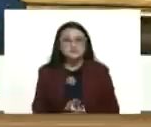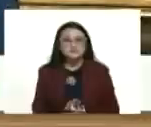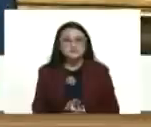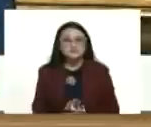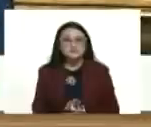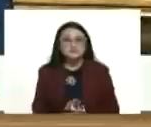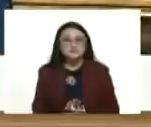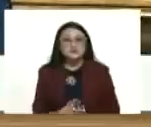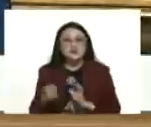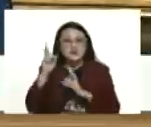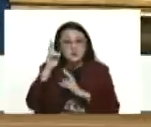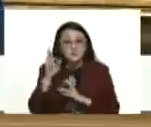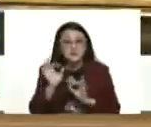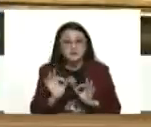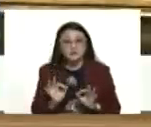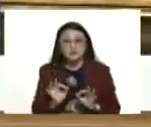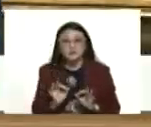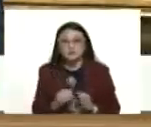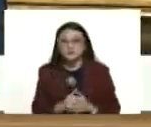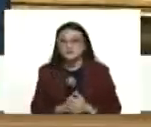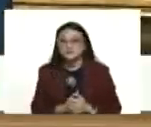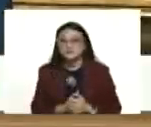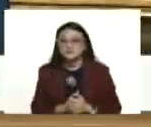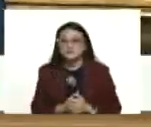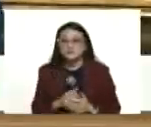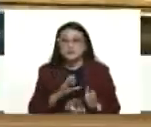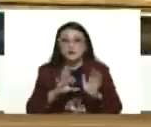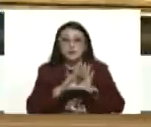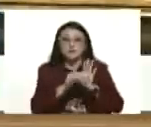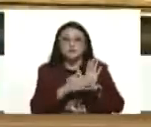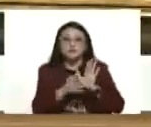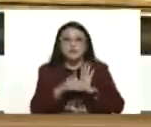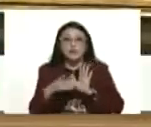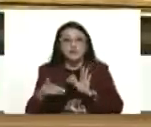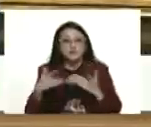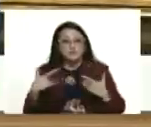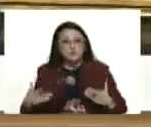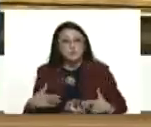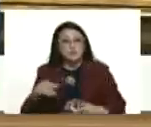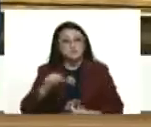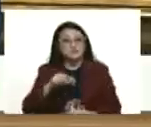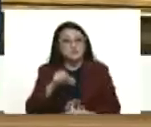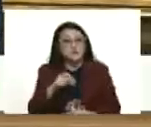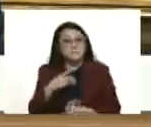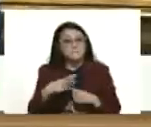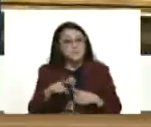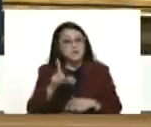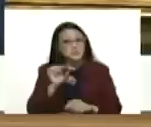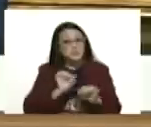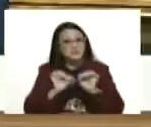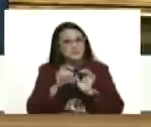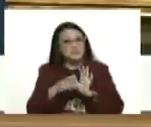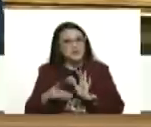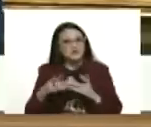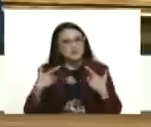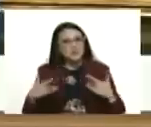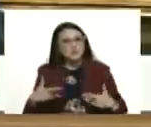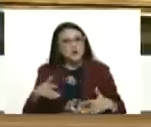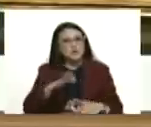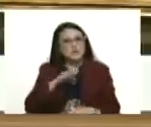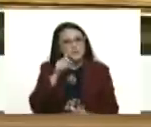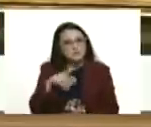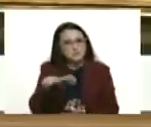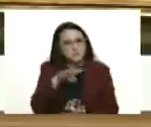En respeto estricto de la letra constitucional y los derechos humanos, sí, pero también hay que defender los derechos humanos del pueblo de